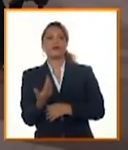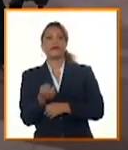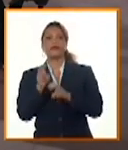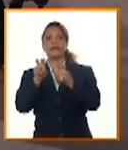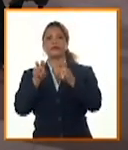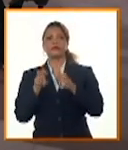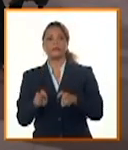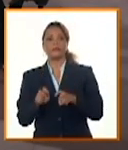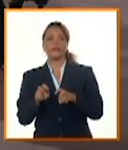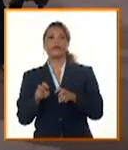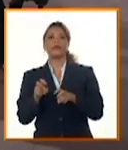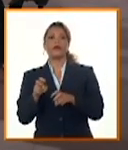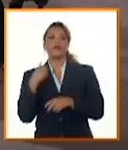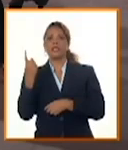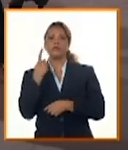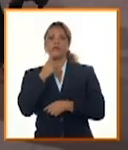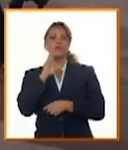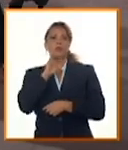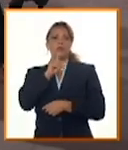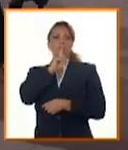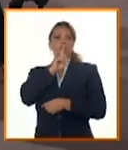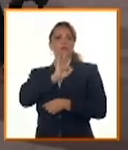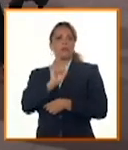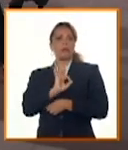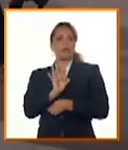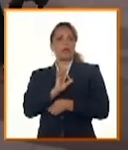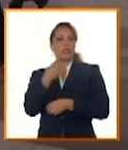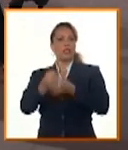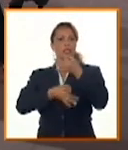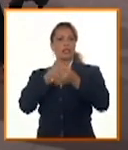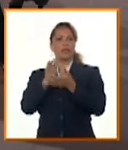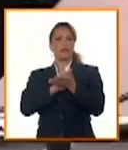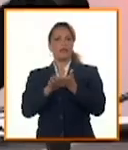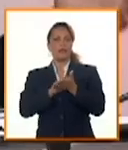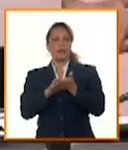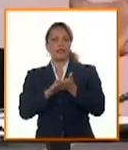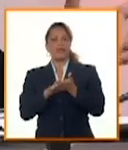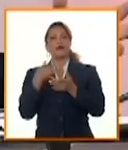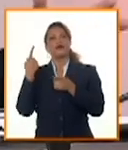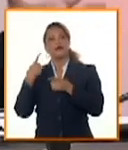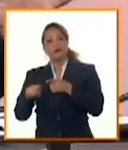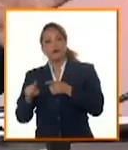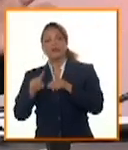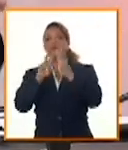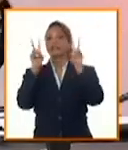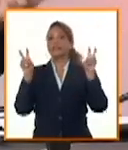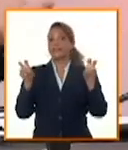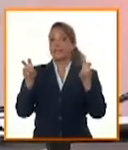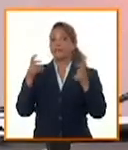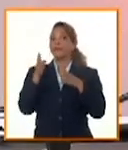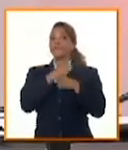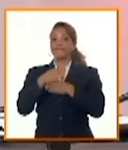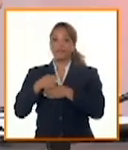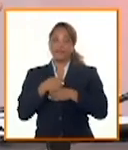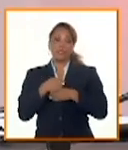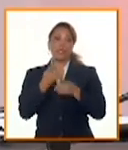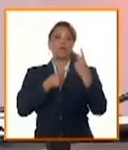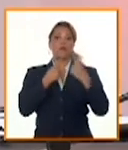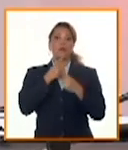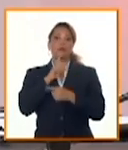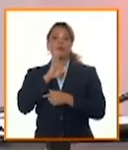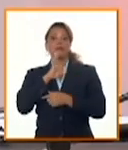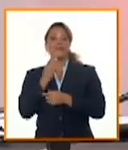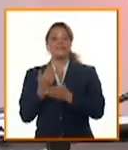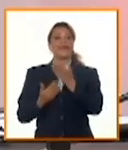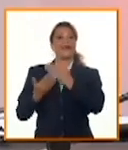la reciente sesión de la asamblea nacional del bueno hubo tantos temas en esta asamblea nacional que a lo mejor se quedó